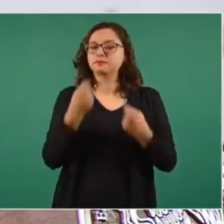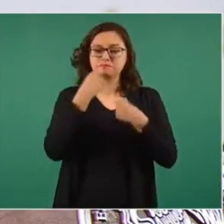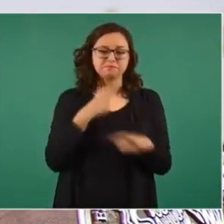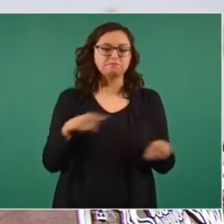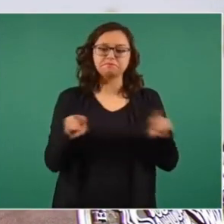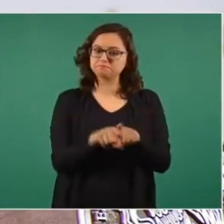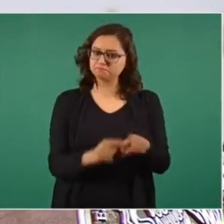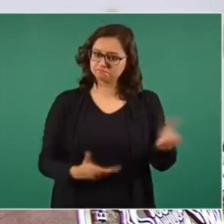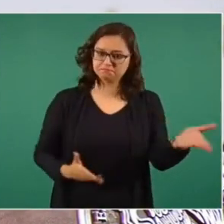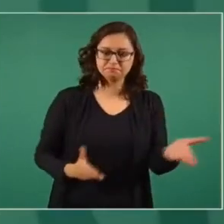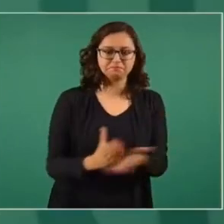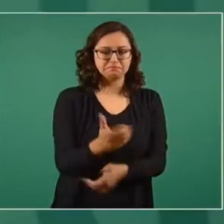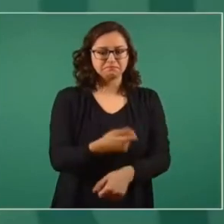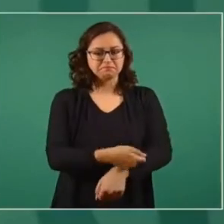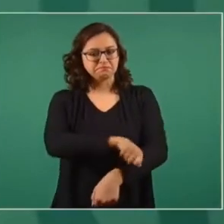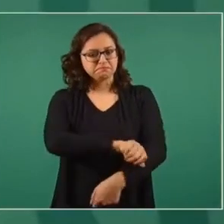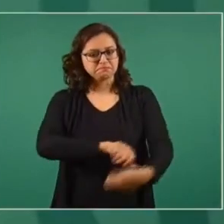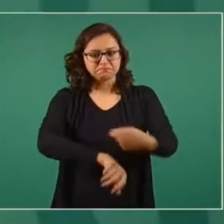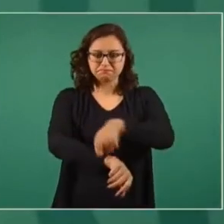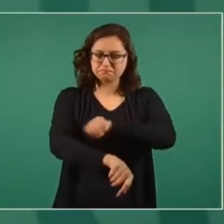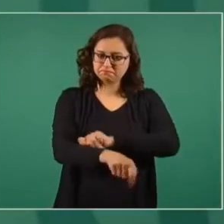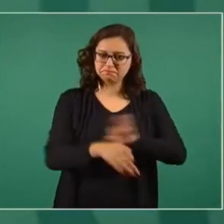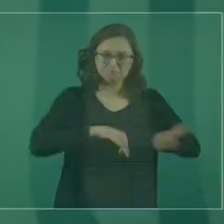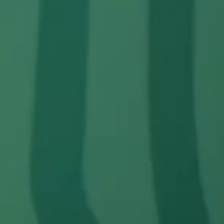trabajar de manera integral.